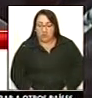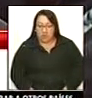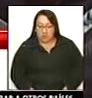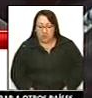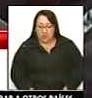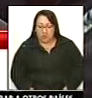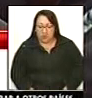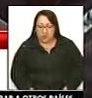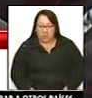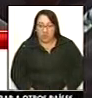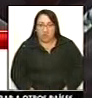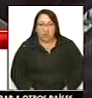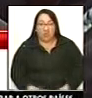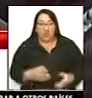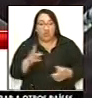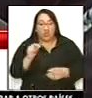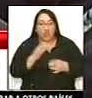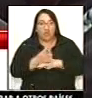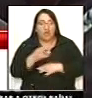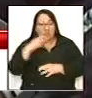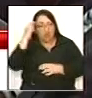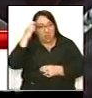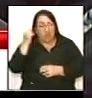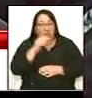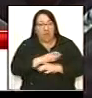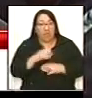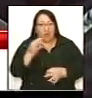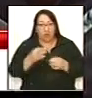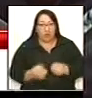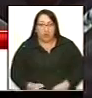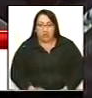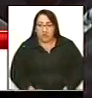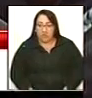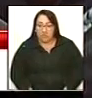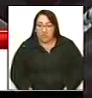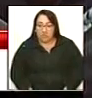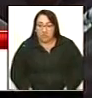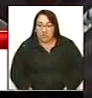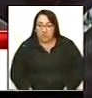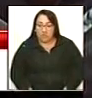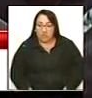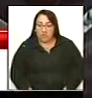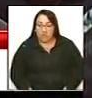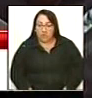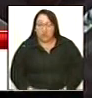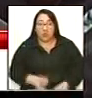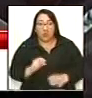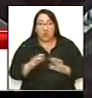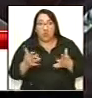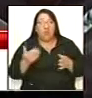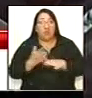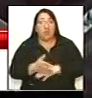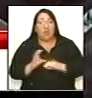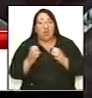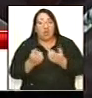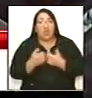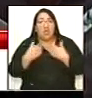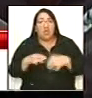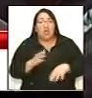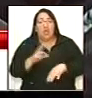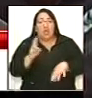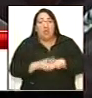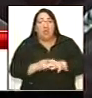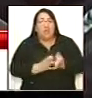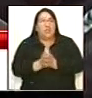política, porque hay criterios objetivos, hay una carrera jurisdiccional, no es que cualquiera puede venir y postular al Congreso y si cuenta con